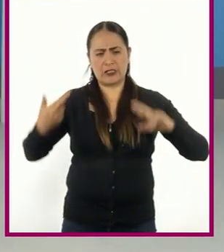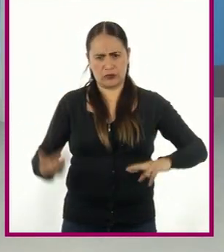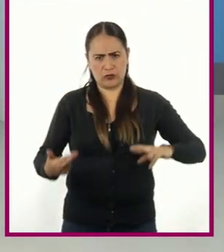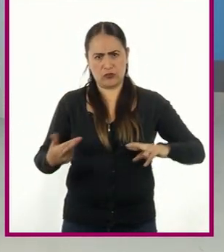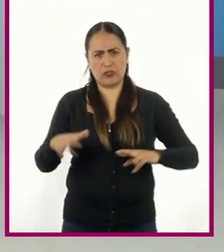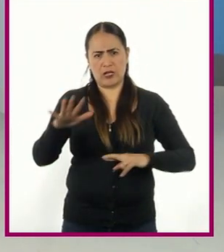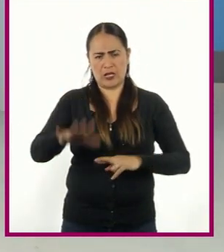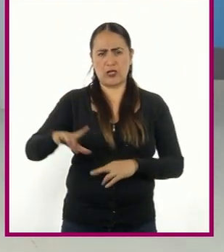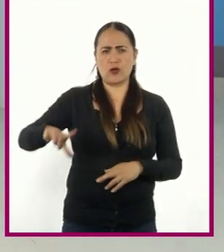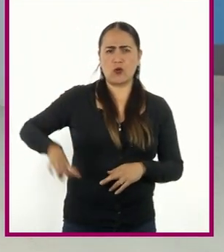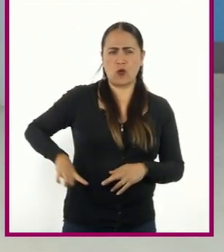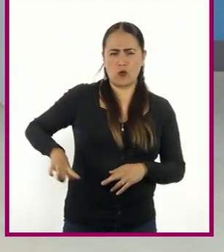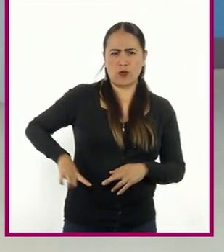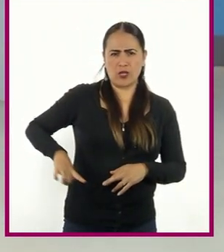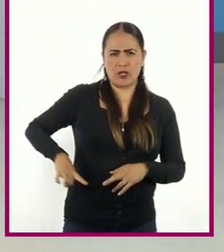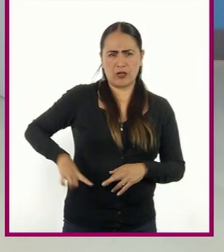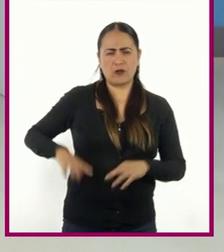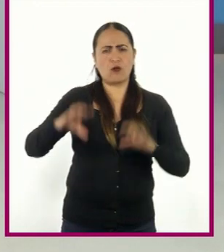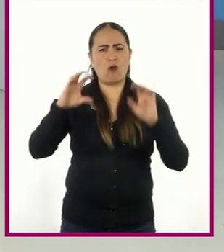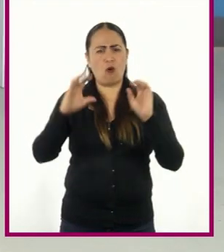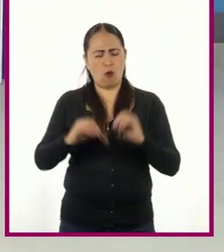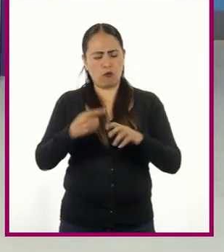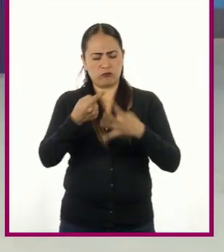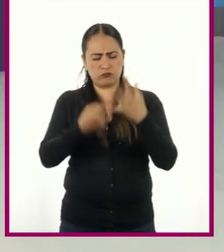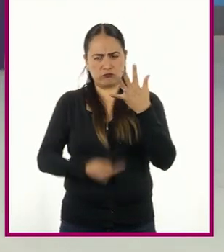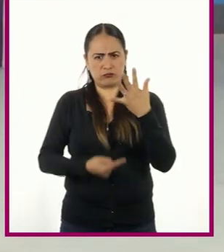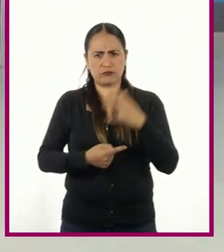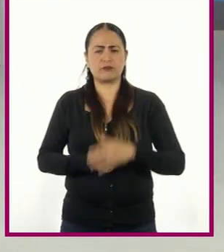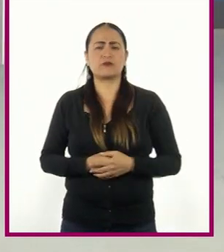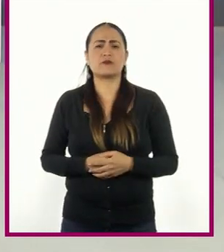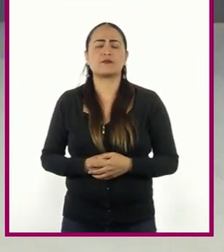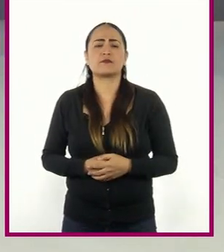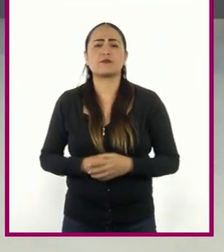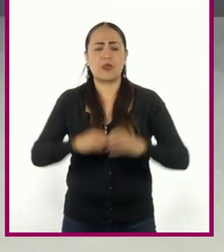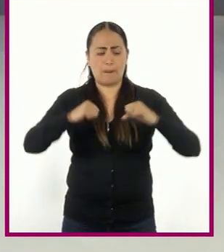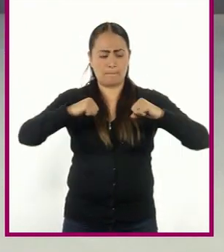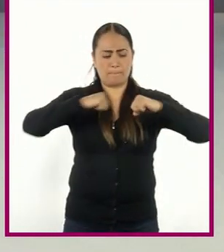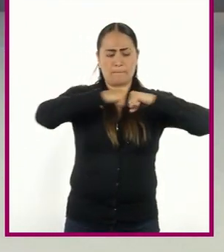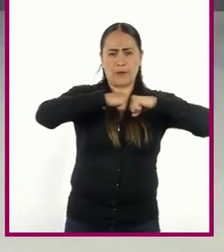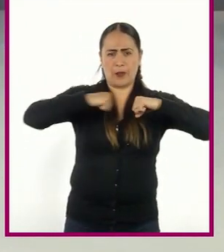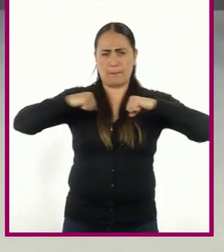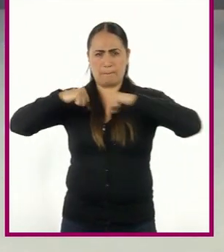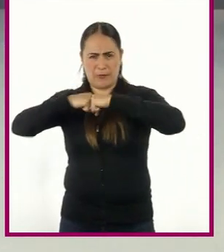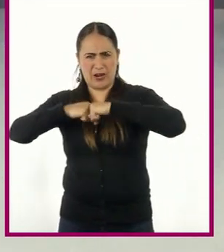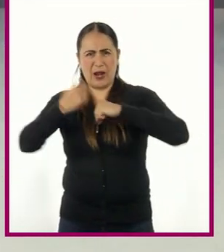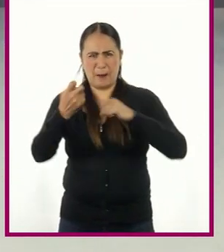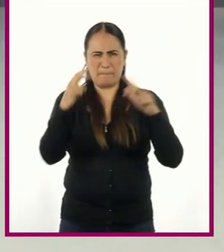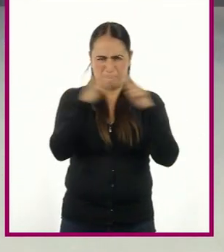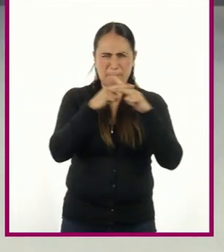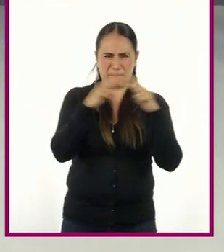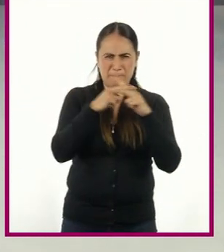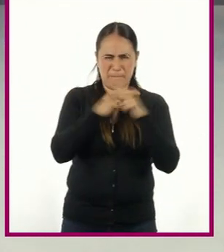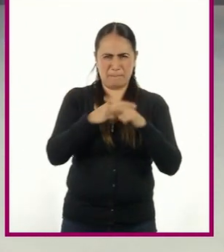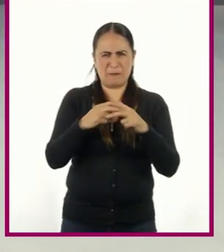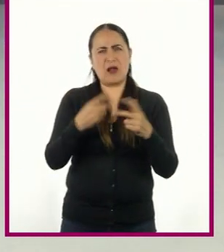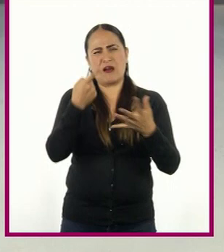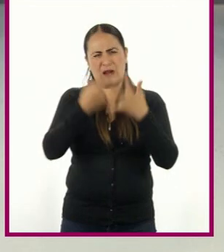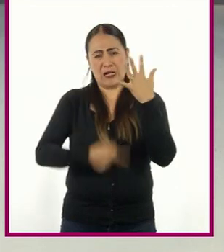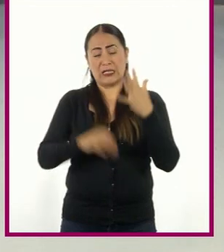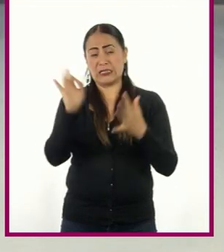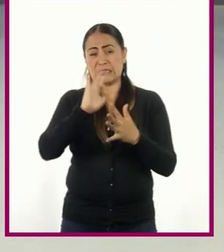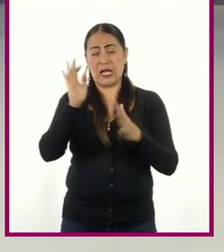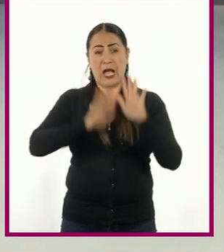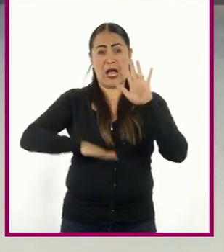los estados americanos. Aunque las disputas fronterizas han llevado en algunos casos al uso de la fuerza